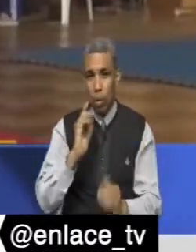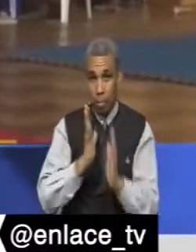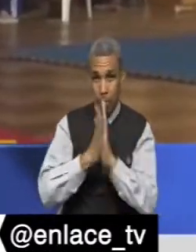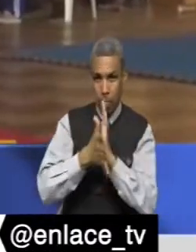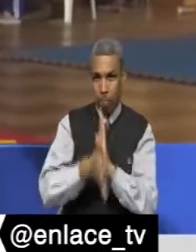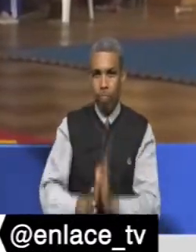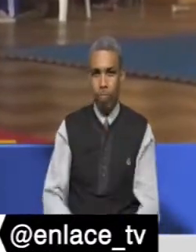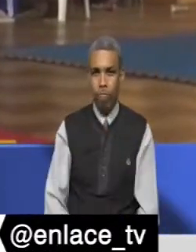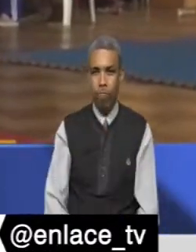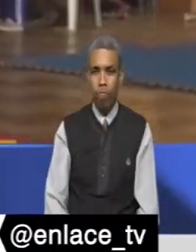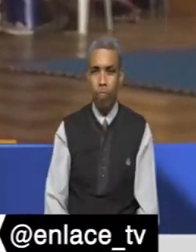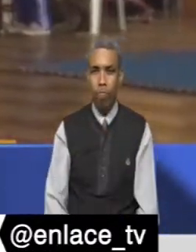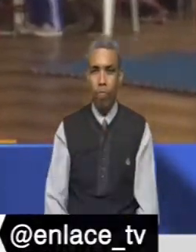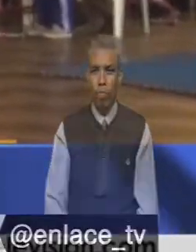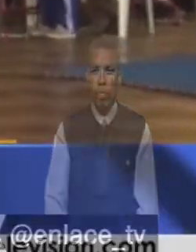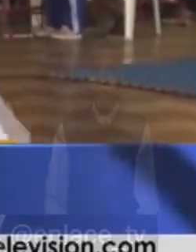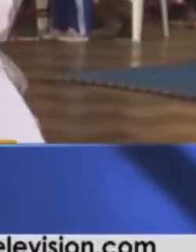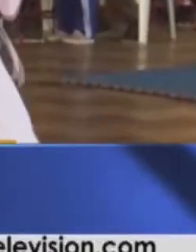volvemos.